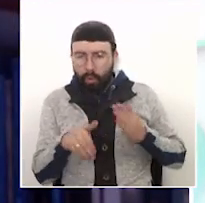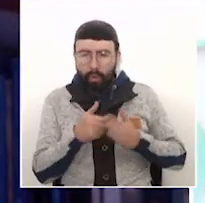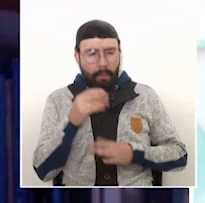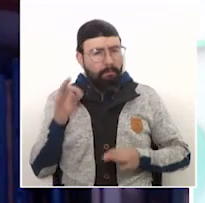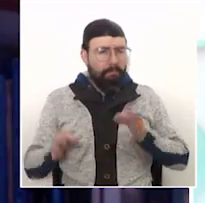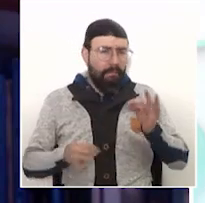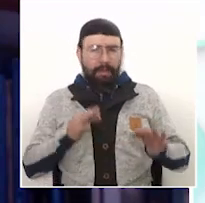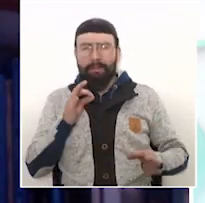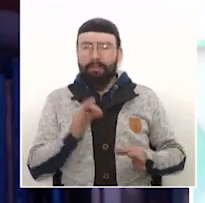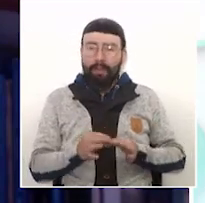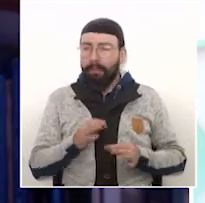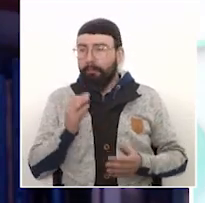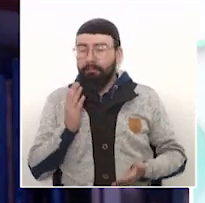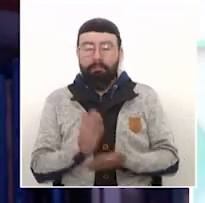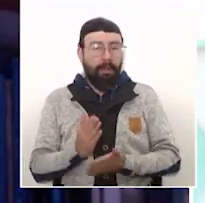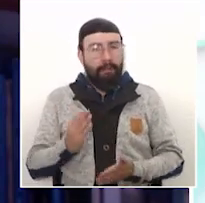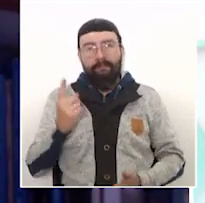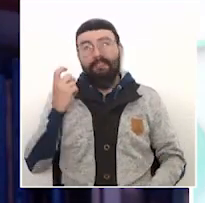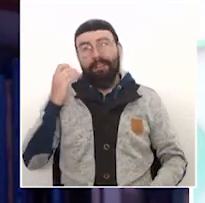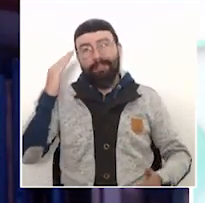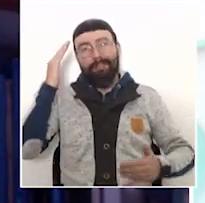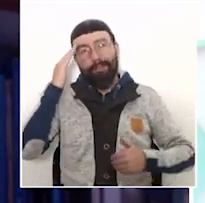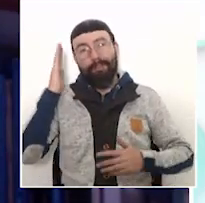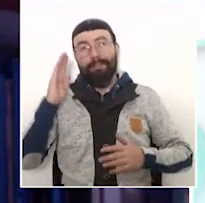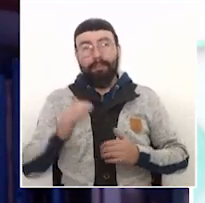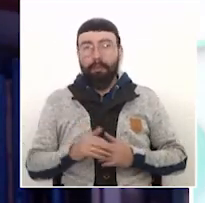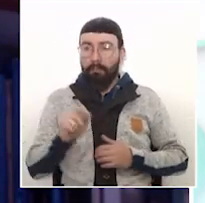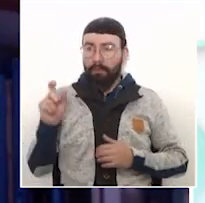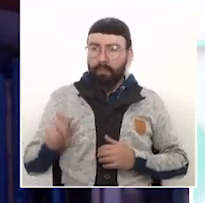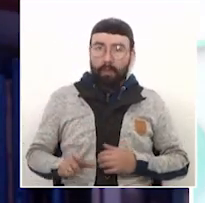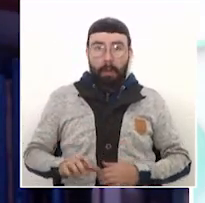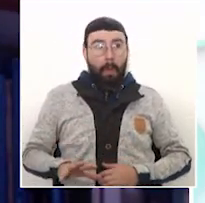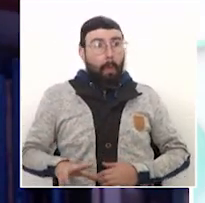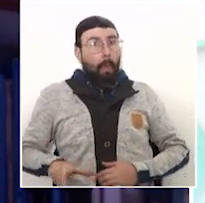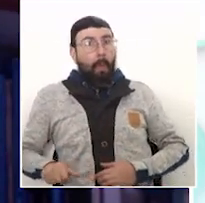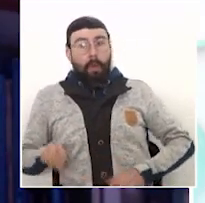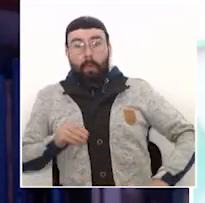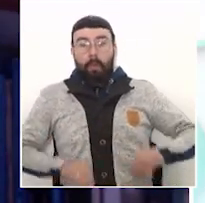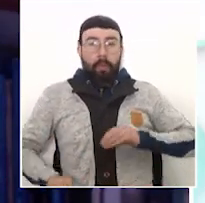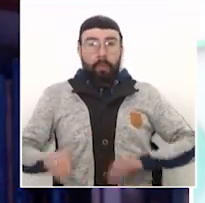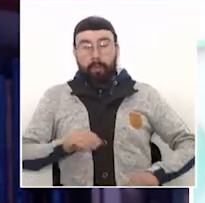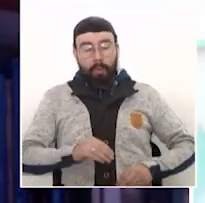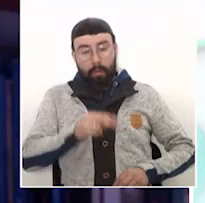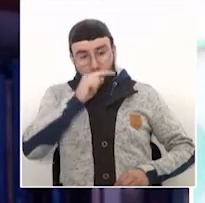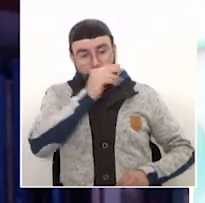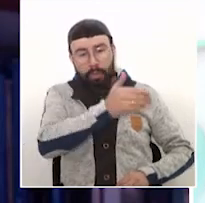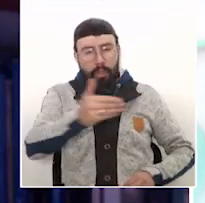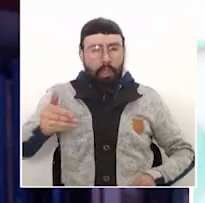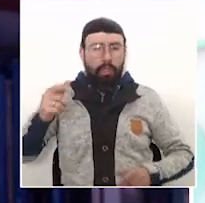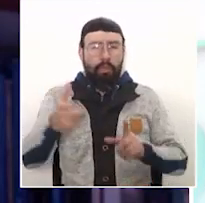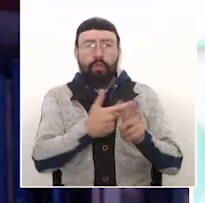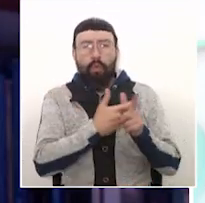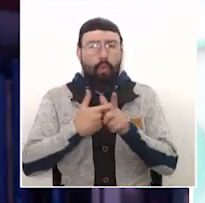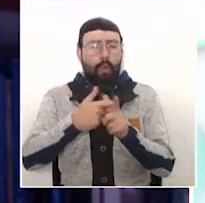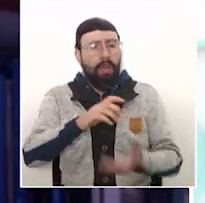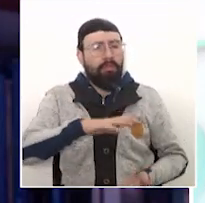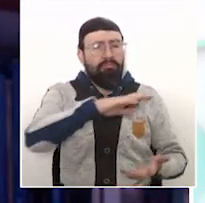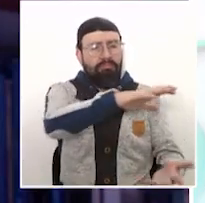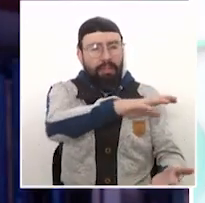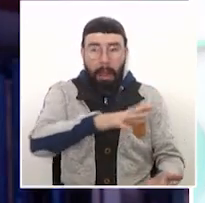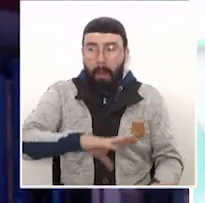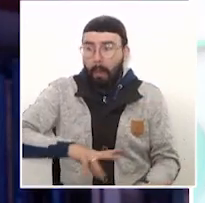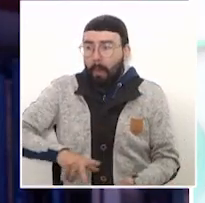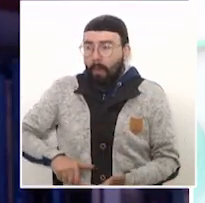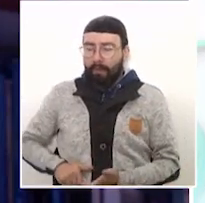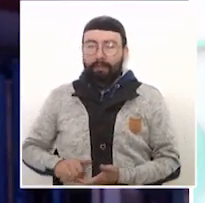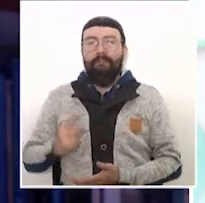de estados de inconsciencia. Cuando unos corruptos se roban la plata que va para los niños de La Guajira, millones y millones, eso es inconsciencia.